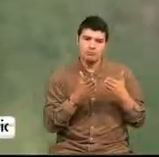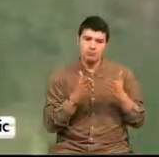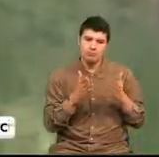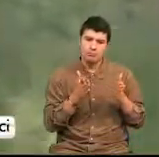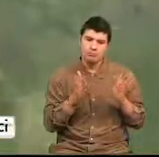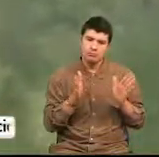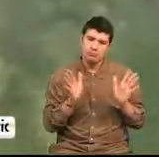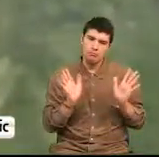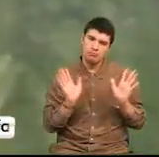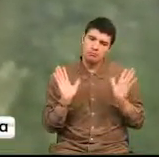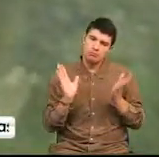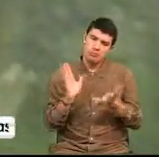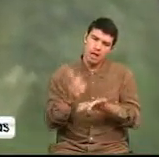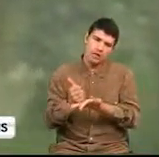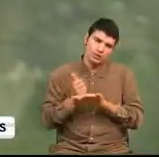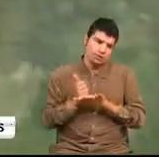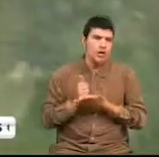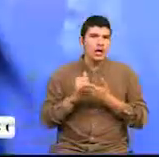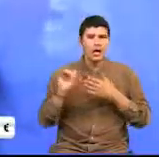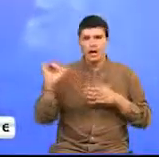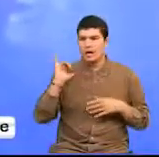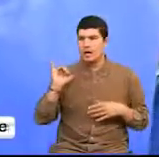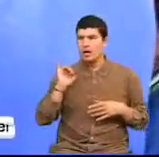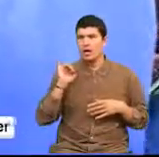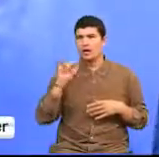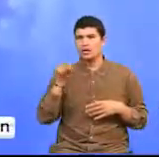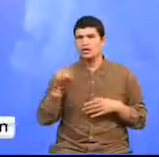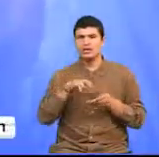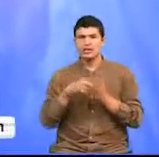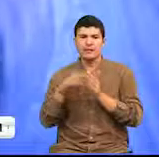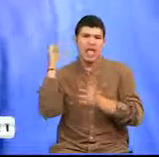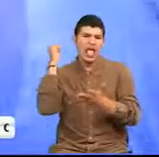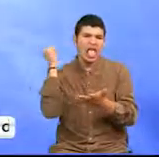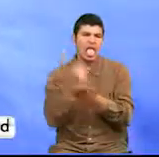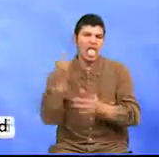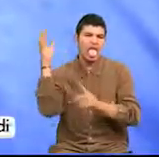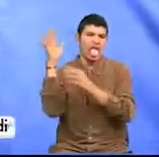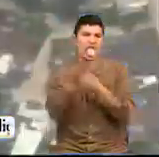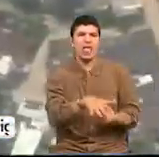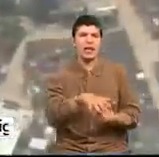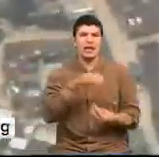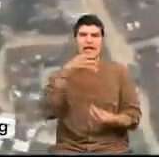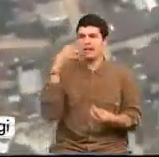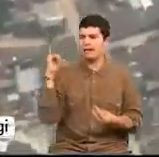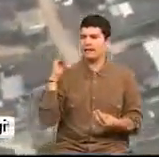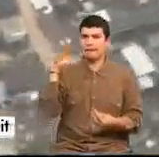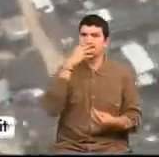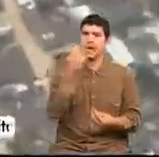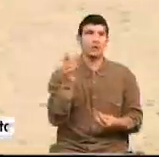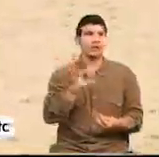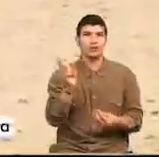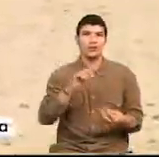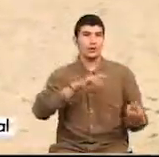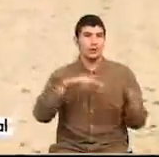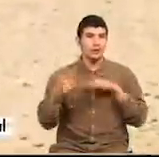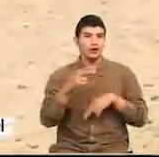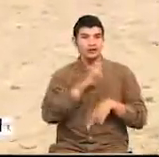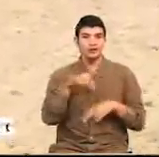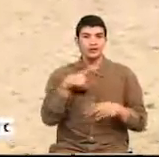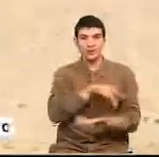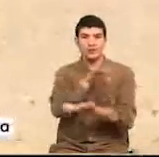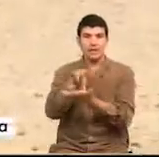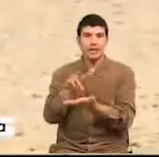va ayudando y se va dando cuenta que el ejército no es el represivo, que el ejército no es el malo, sino por el contrario, que nosotros somos los que